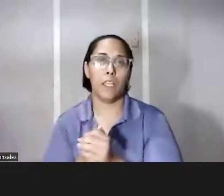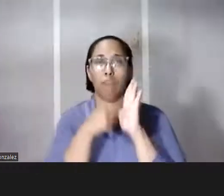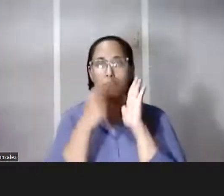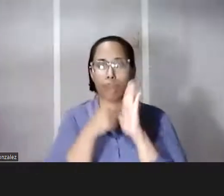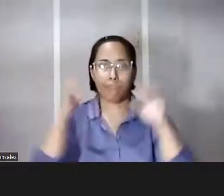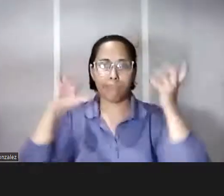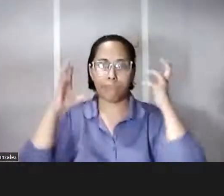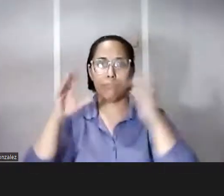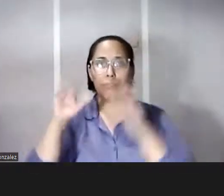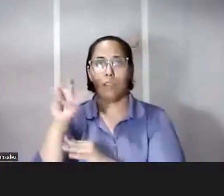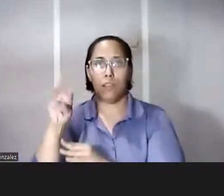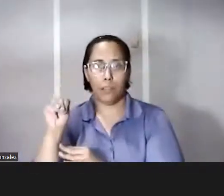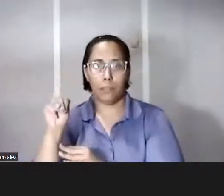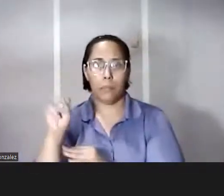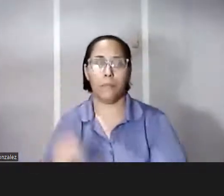AM